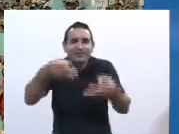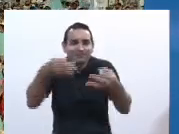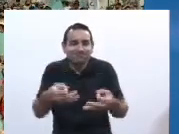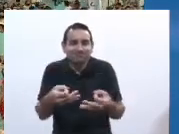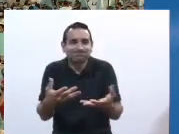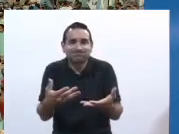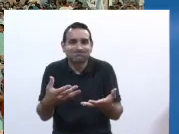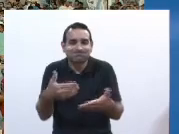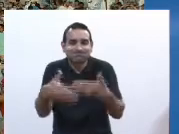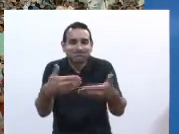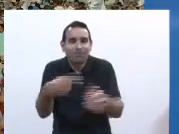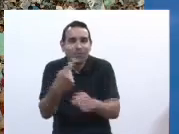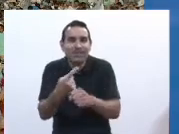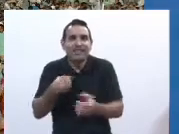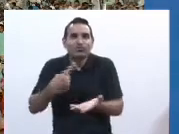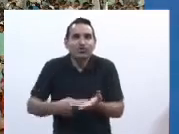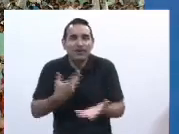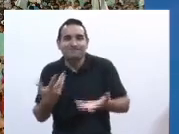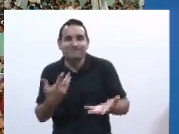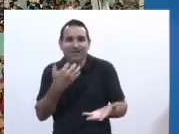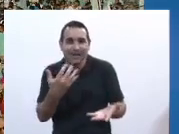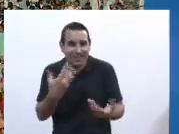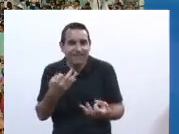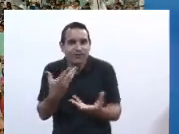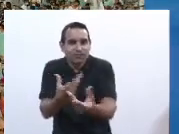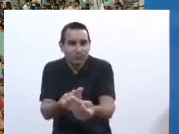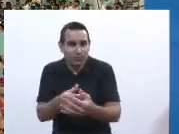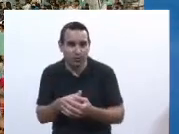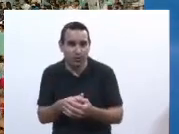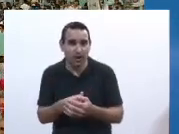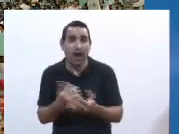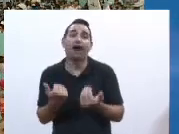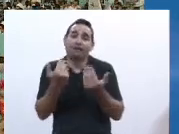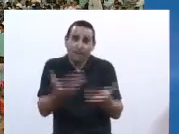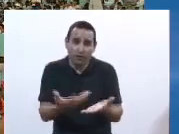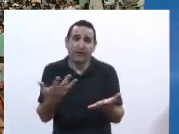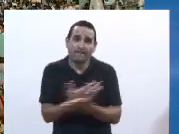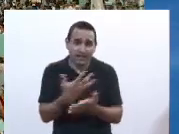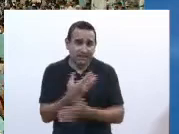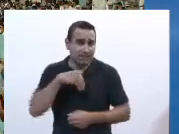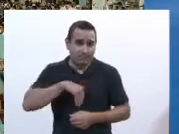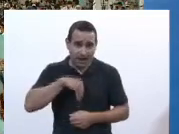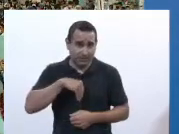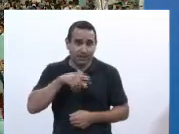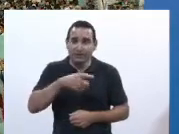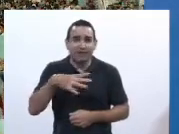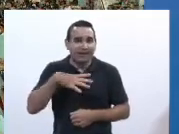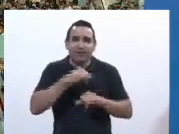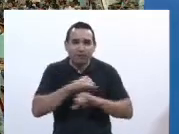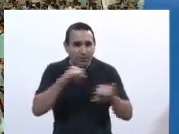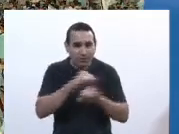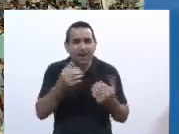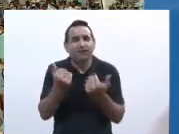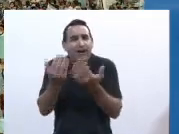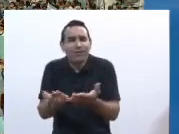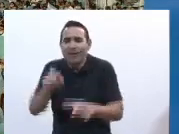debidamente frente a tomar esta decisión. A favor de las víctimas del desconocimiento, a favor de los que